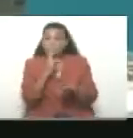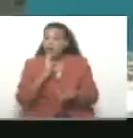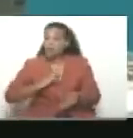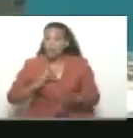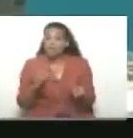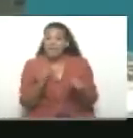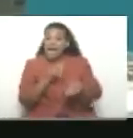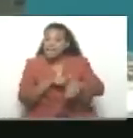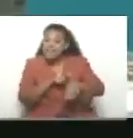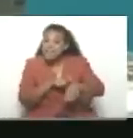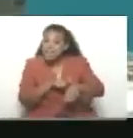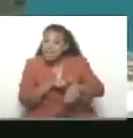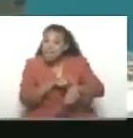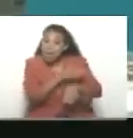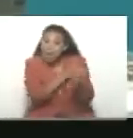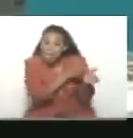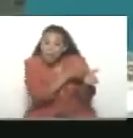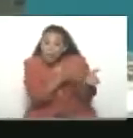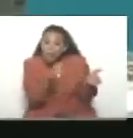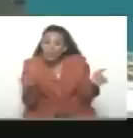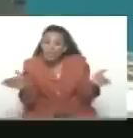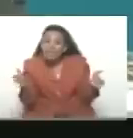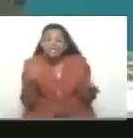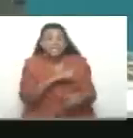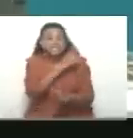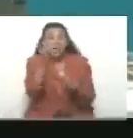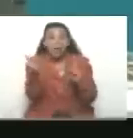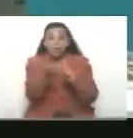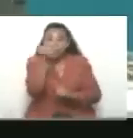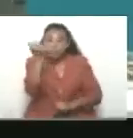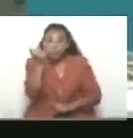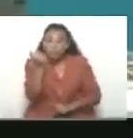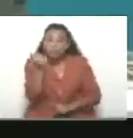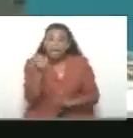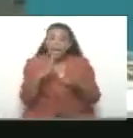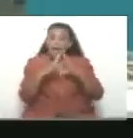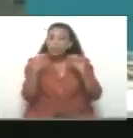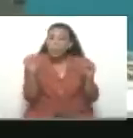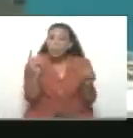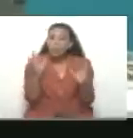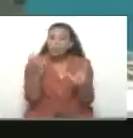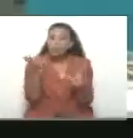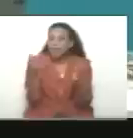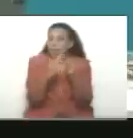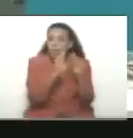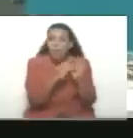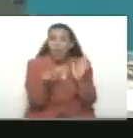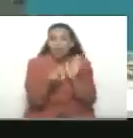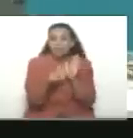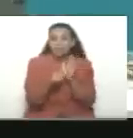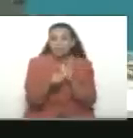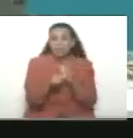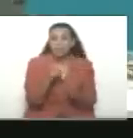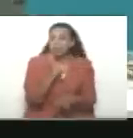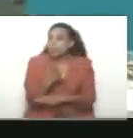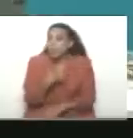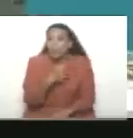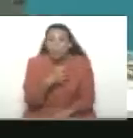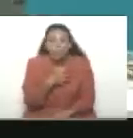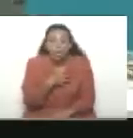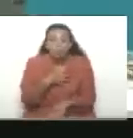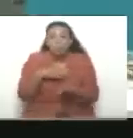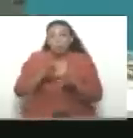esta altura ya deberíamos haber llegado llegado a todas las escuelas y todos los liceos Entonces no podemos